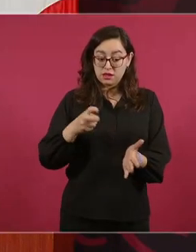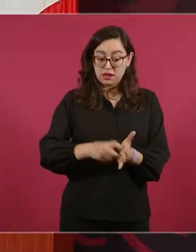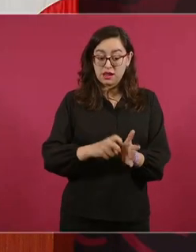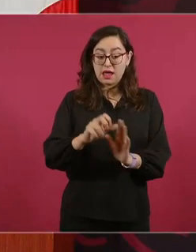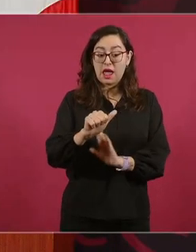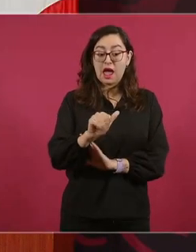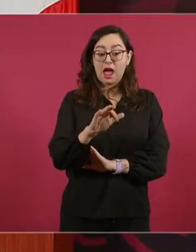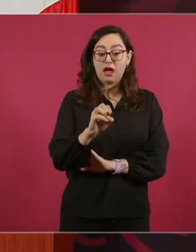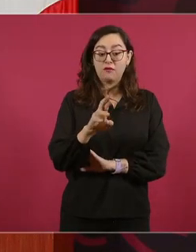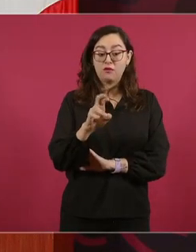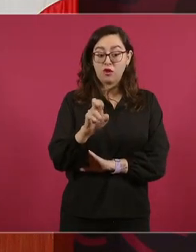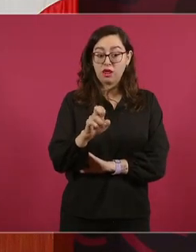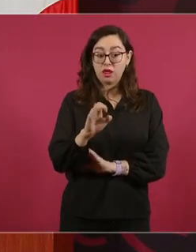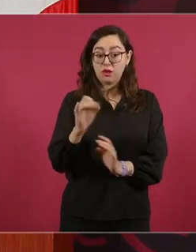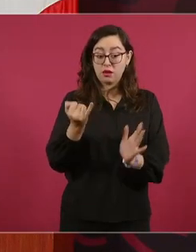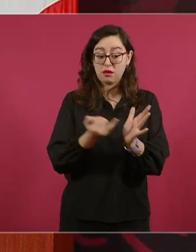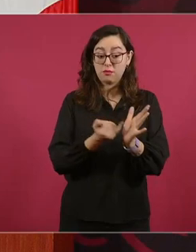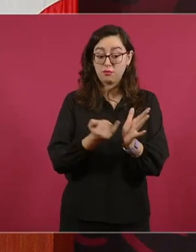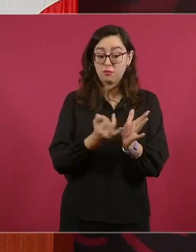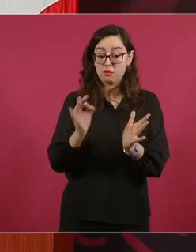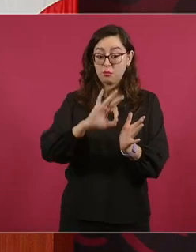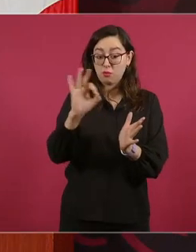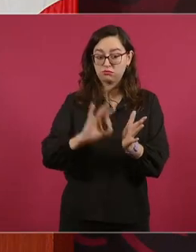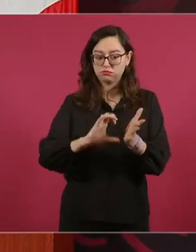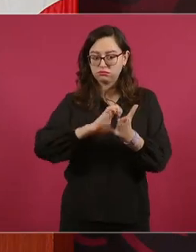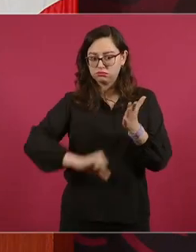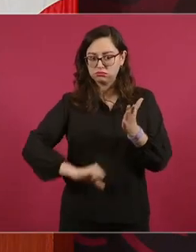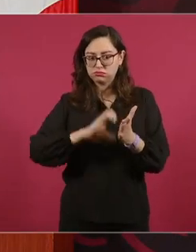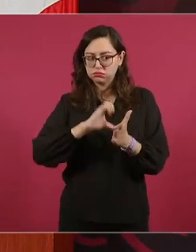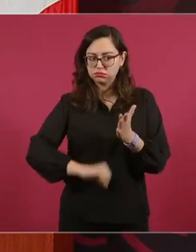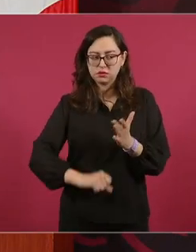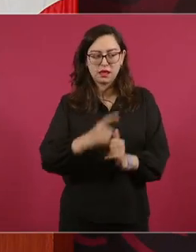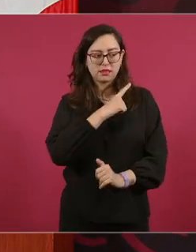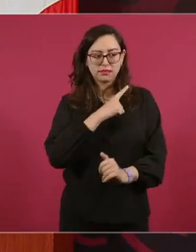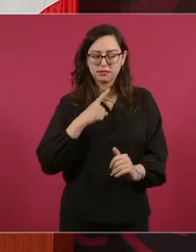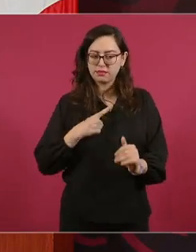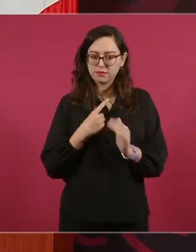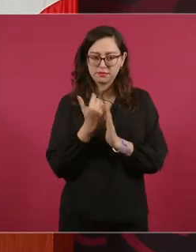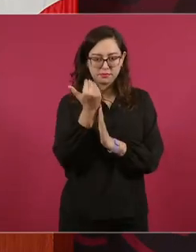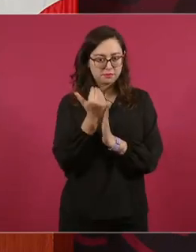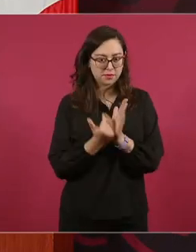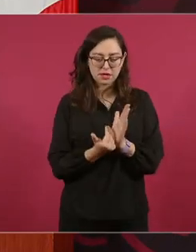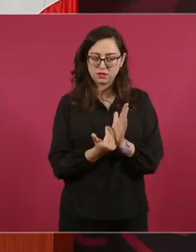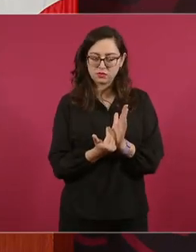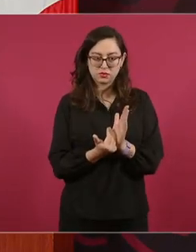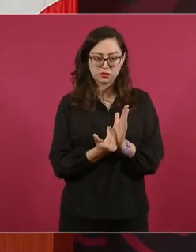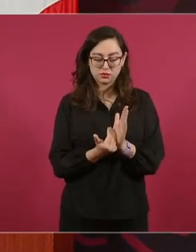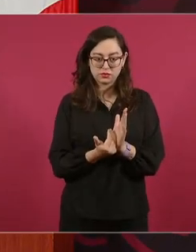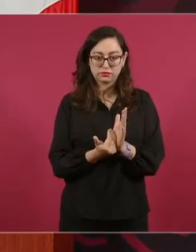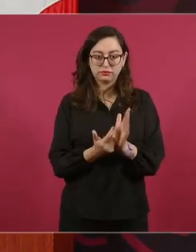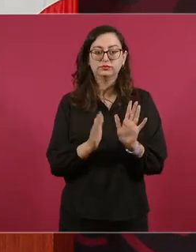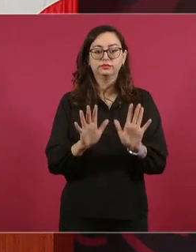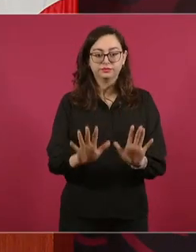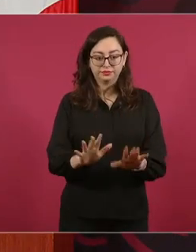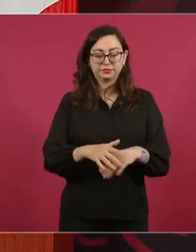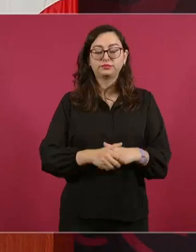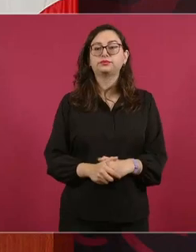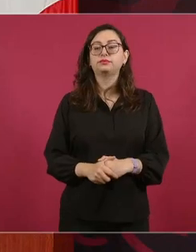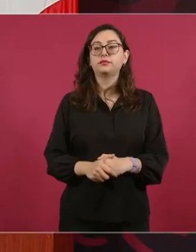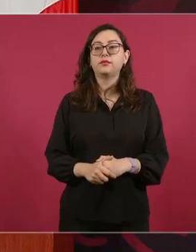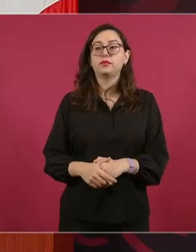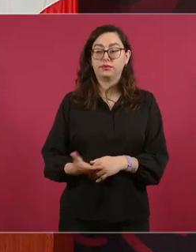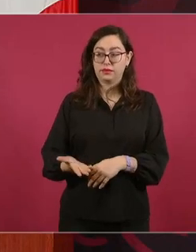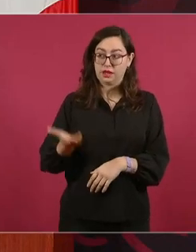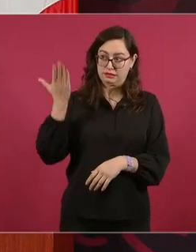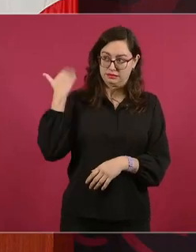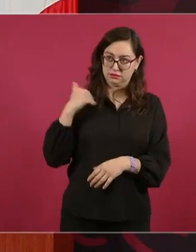Les voy a contar que en ese entonces todavía no era secretario de Hacienda Rogelio Ramírez de